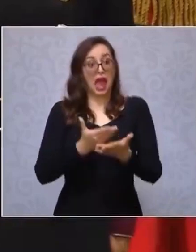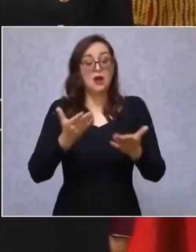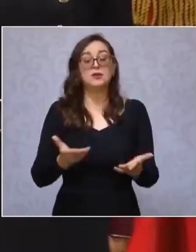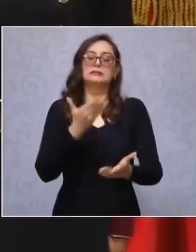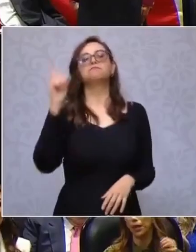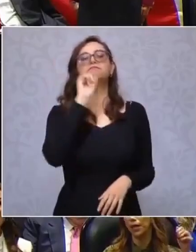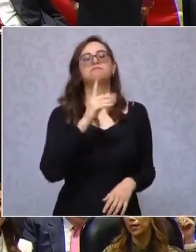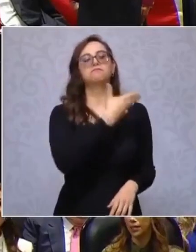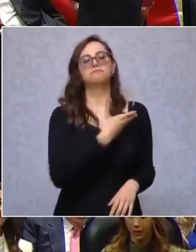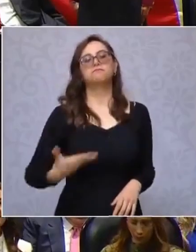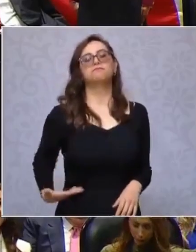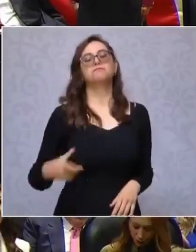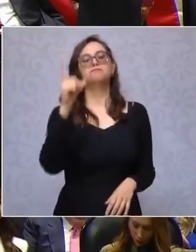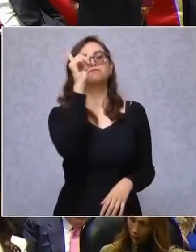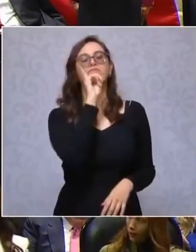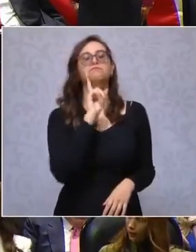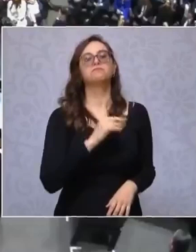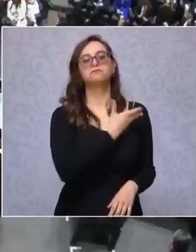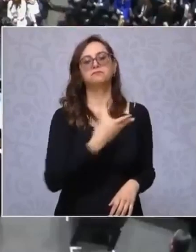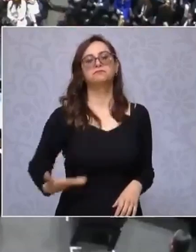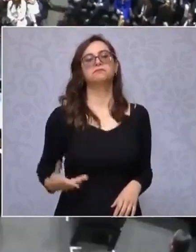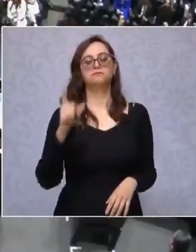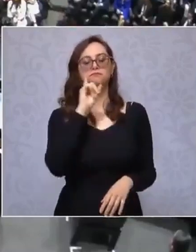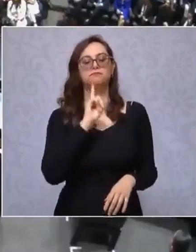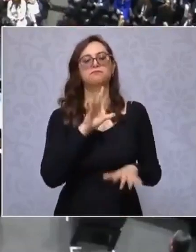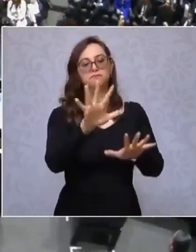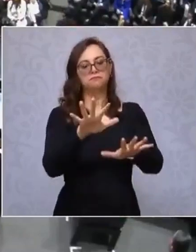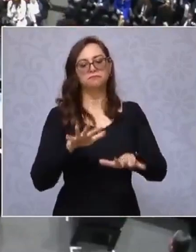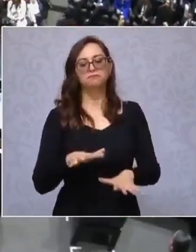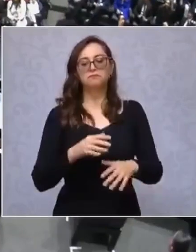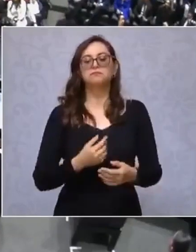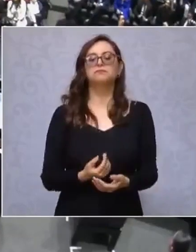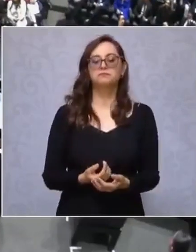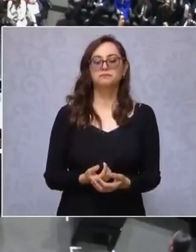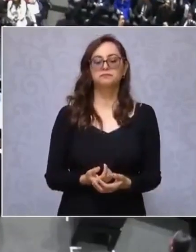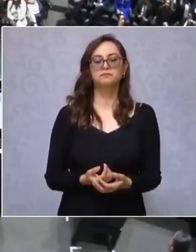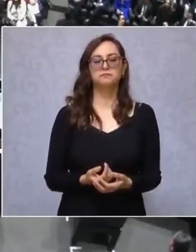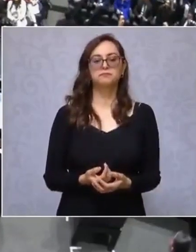John en Guerrero. Con información de Daniela Ruiz, para Quiero TV, Gabriela Pasamonte.